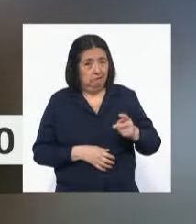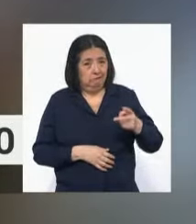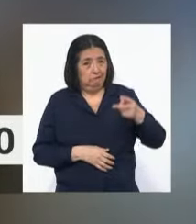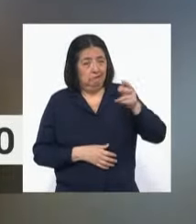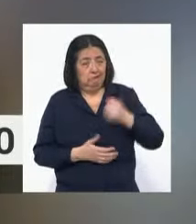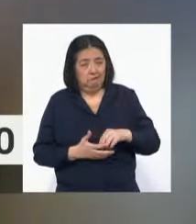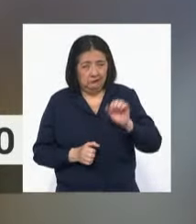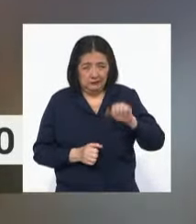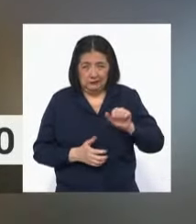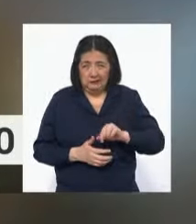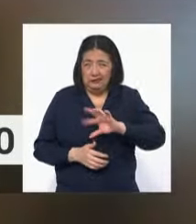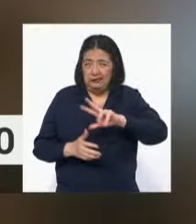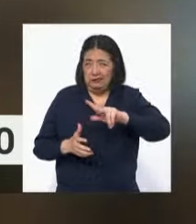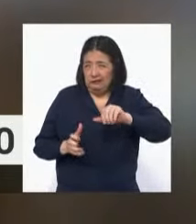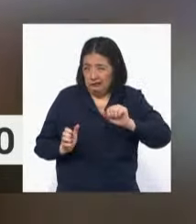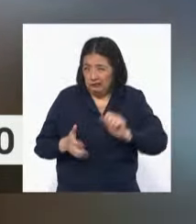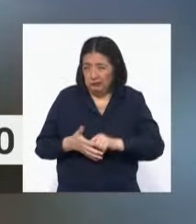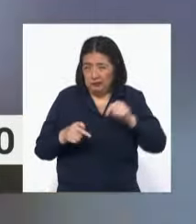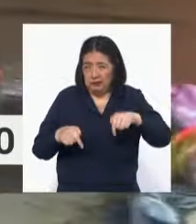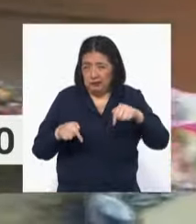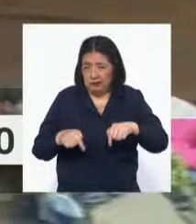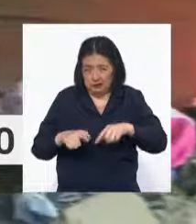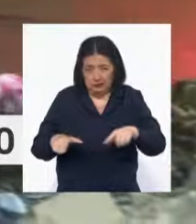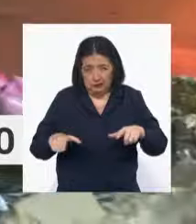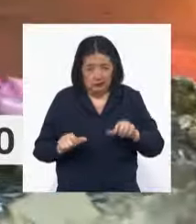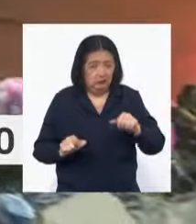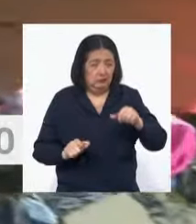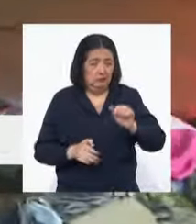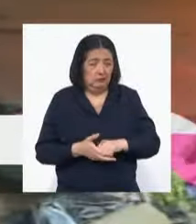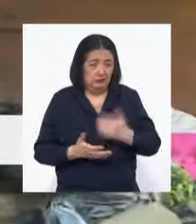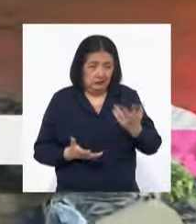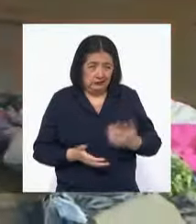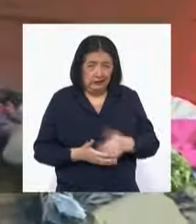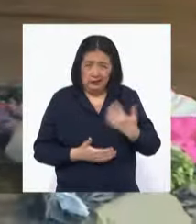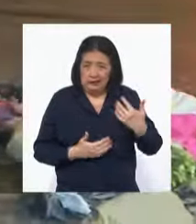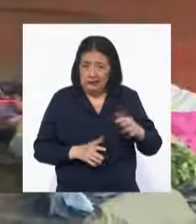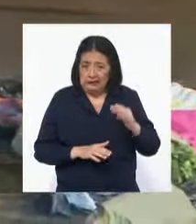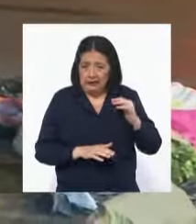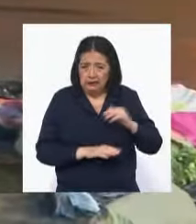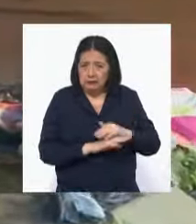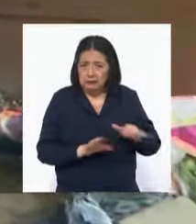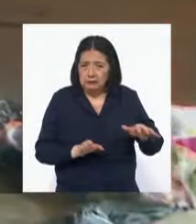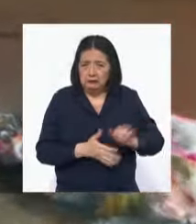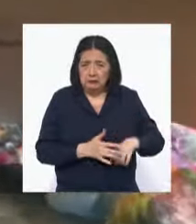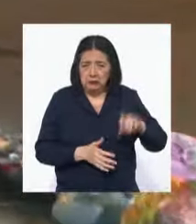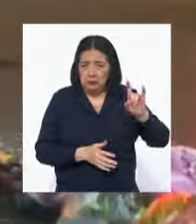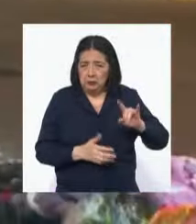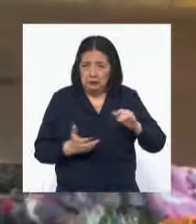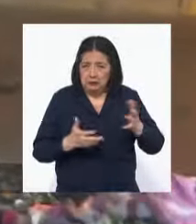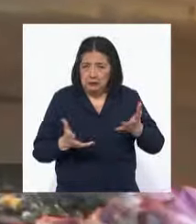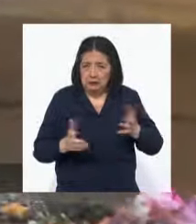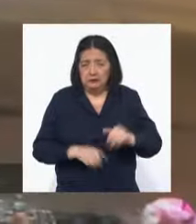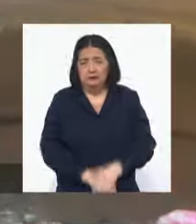del índice delincuencial en este distrito, que apenas y acaba de salir de un estado de emergencia.